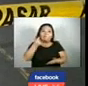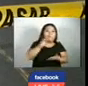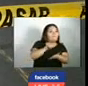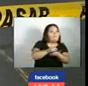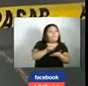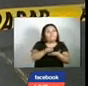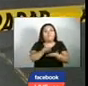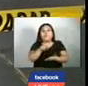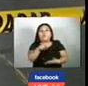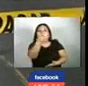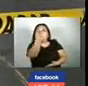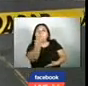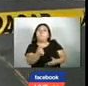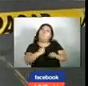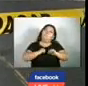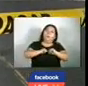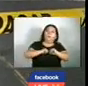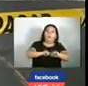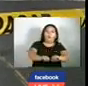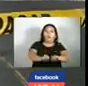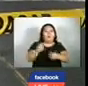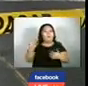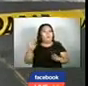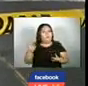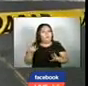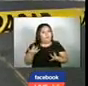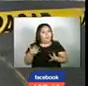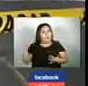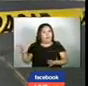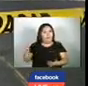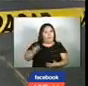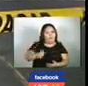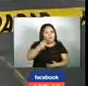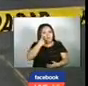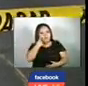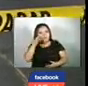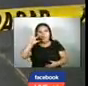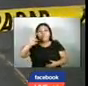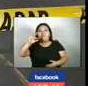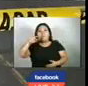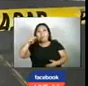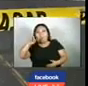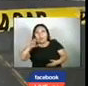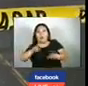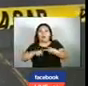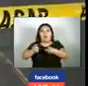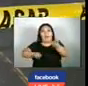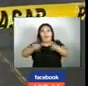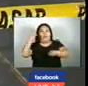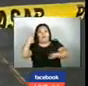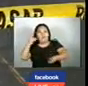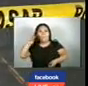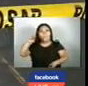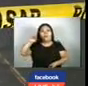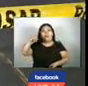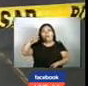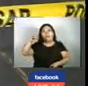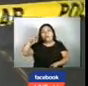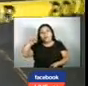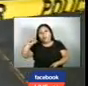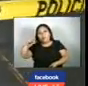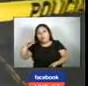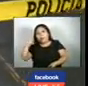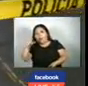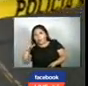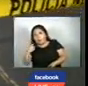Nacional Civil la escena y por supuesto falta también que llegue Fiscalía General de la República y Medicina Legal para el respectivo levantamiento